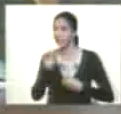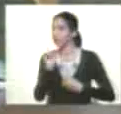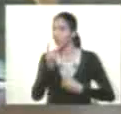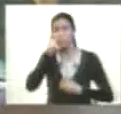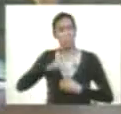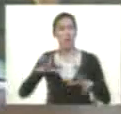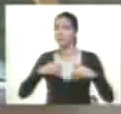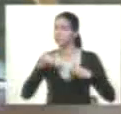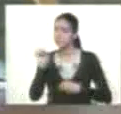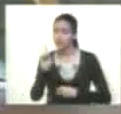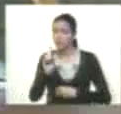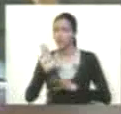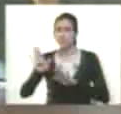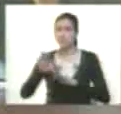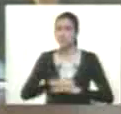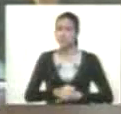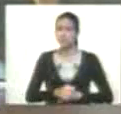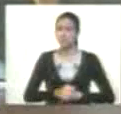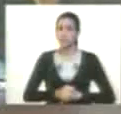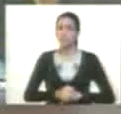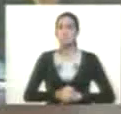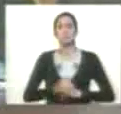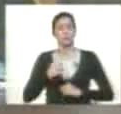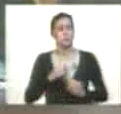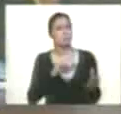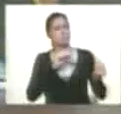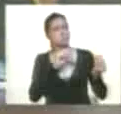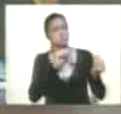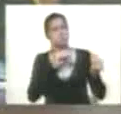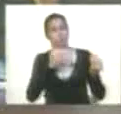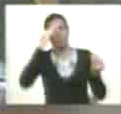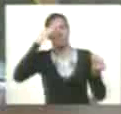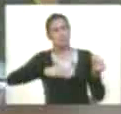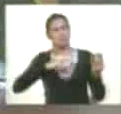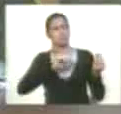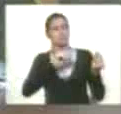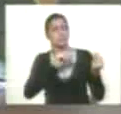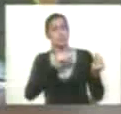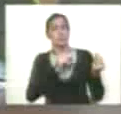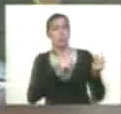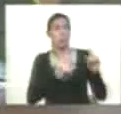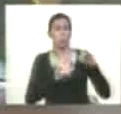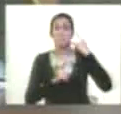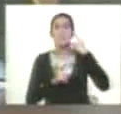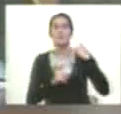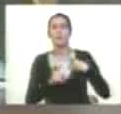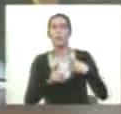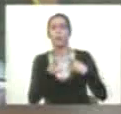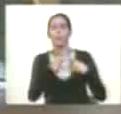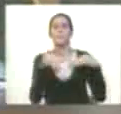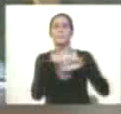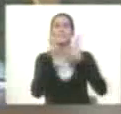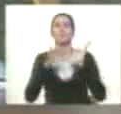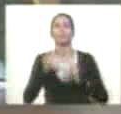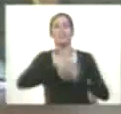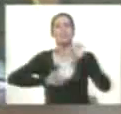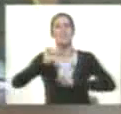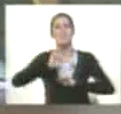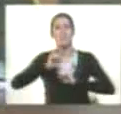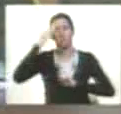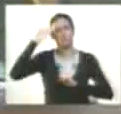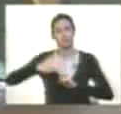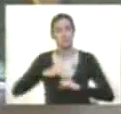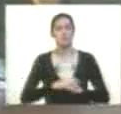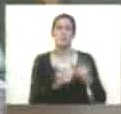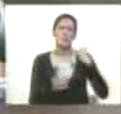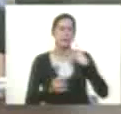con soldados de nuestra patria hoy durante todo el día. El primero de todos que me llamó, nuestro general Padrino López, con